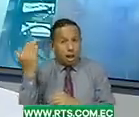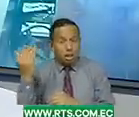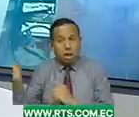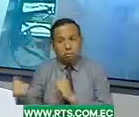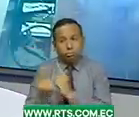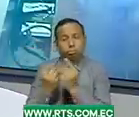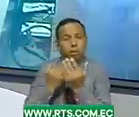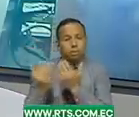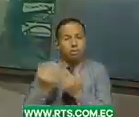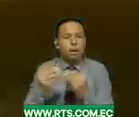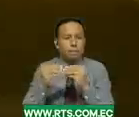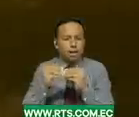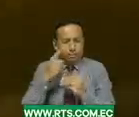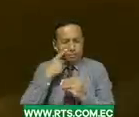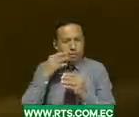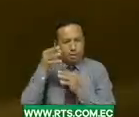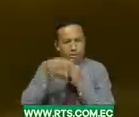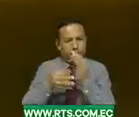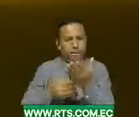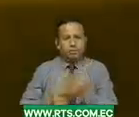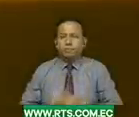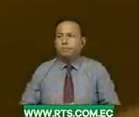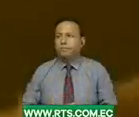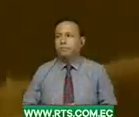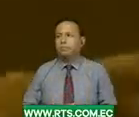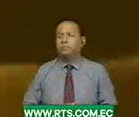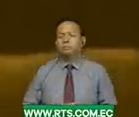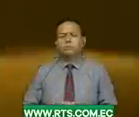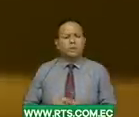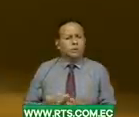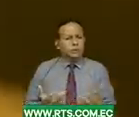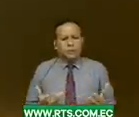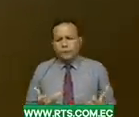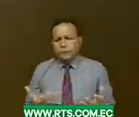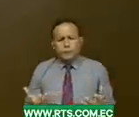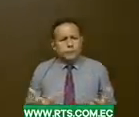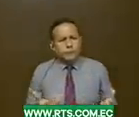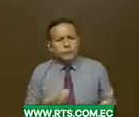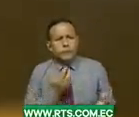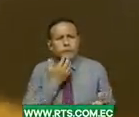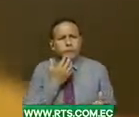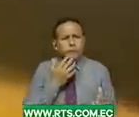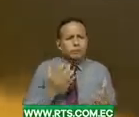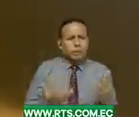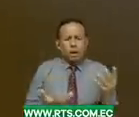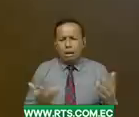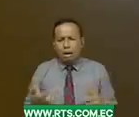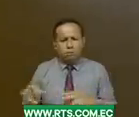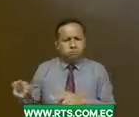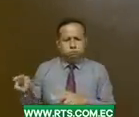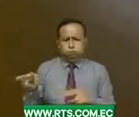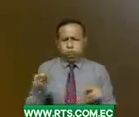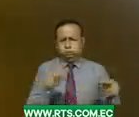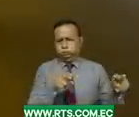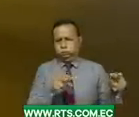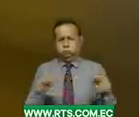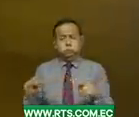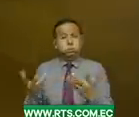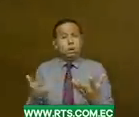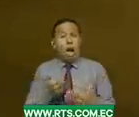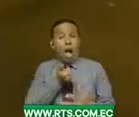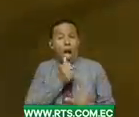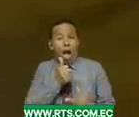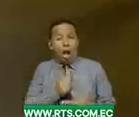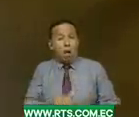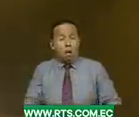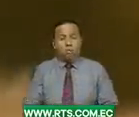detalles. Pues espérenme un ratito. El diluvio